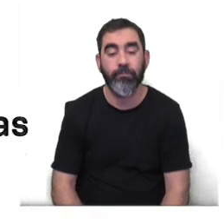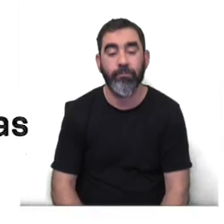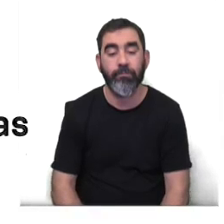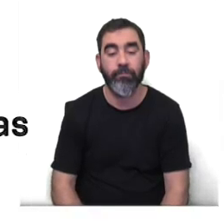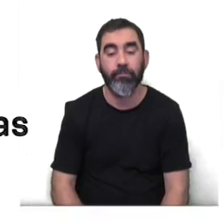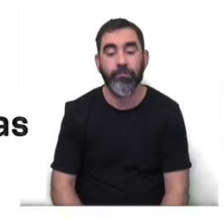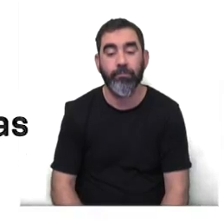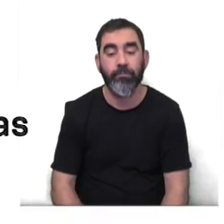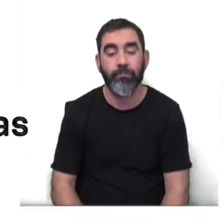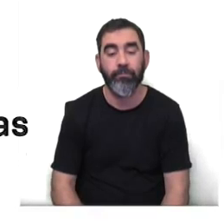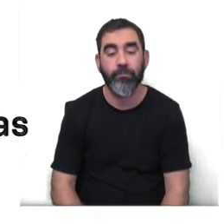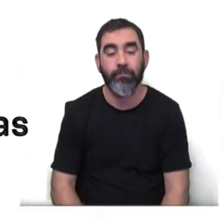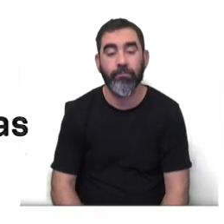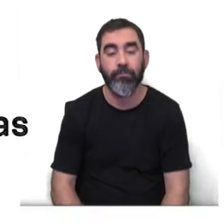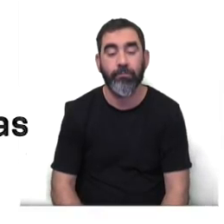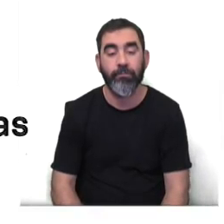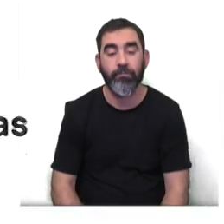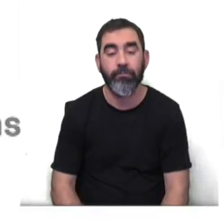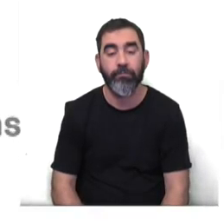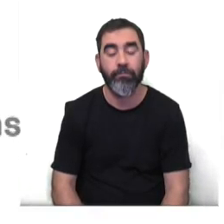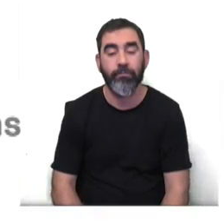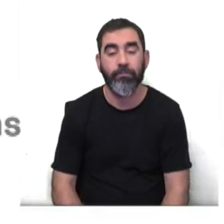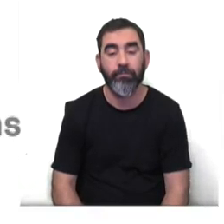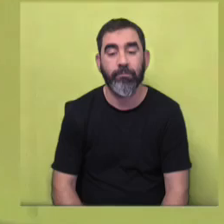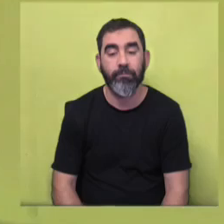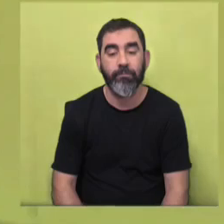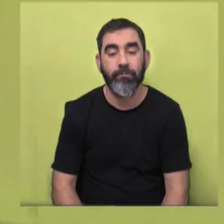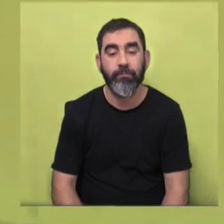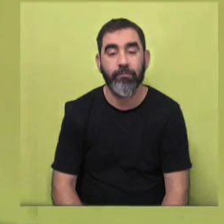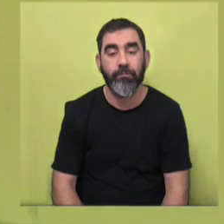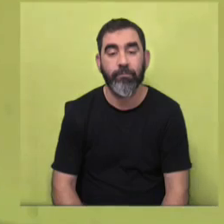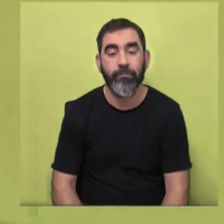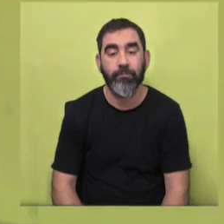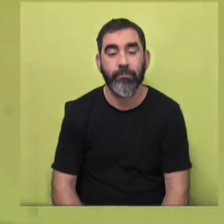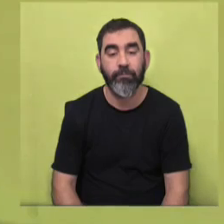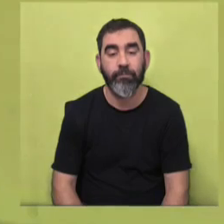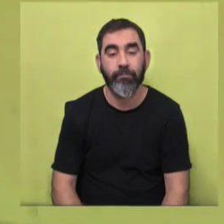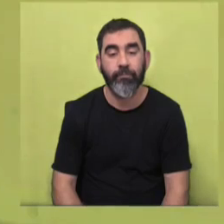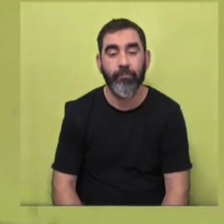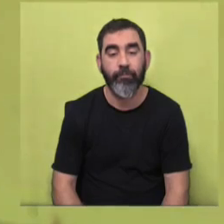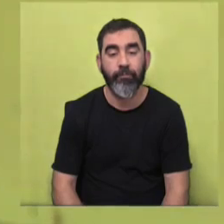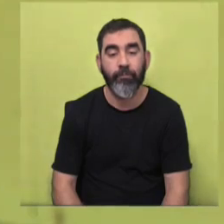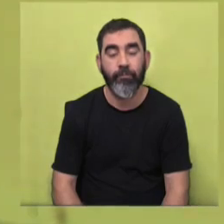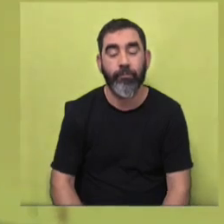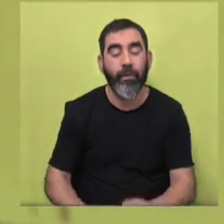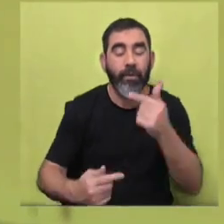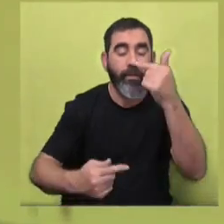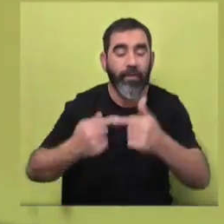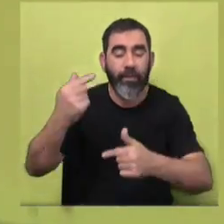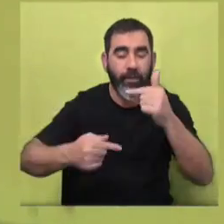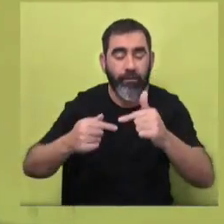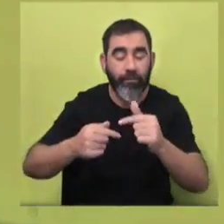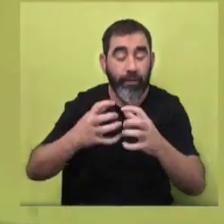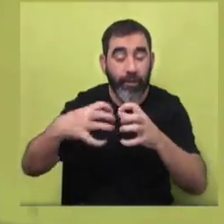que apoya a las investigaciones emergentes en Uruguay. Y dentro de las ramas en las que se divide